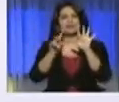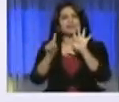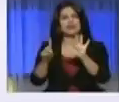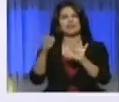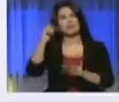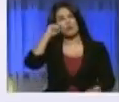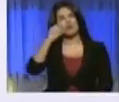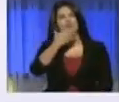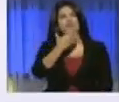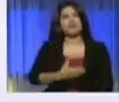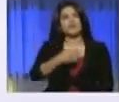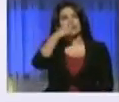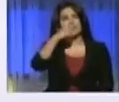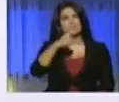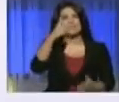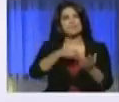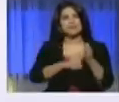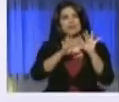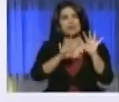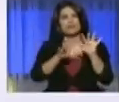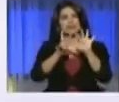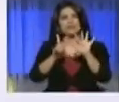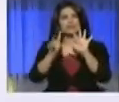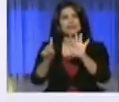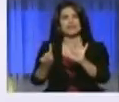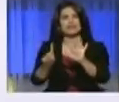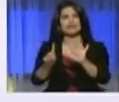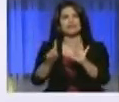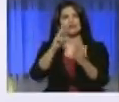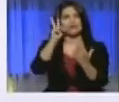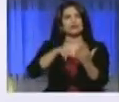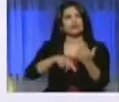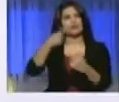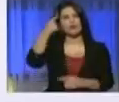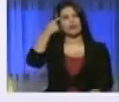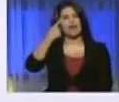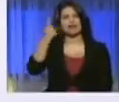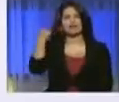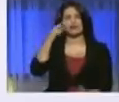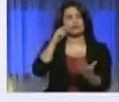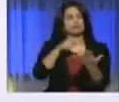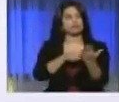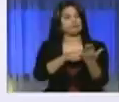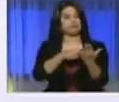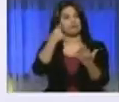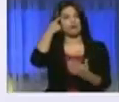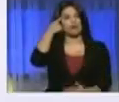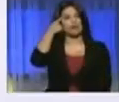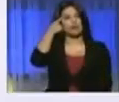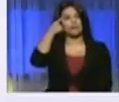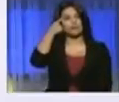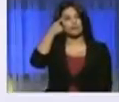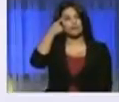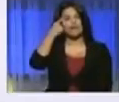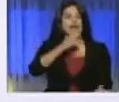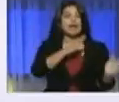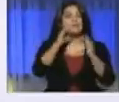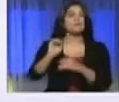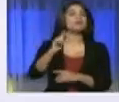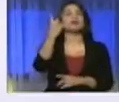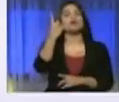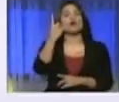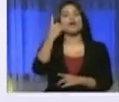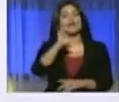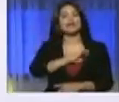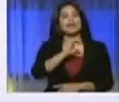del 76. Lo leí, lo recordé clarito ayer cuando lo vi. Un primero de enero del 77 amanecí